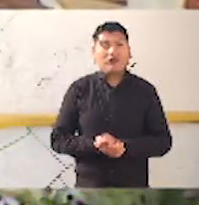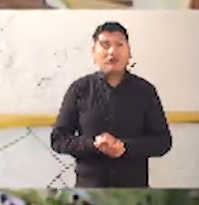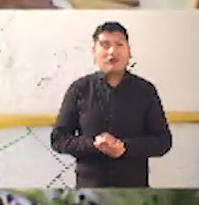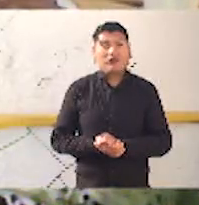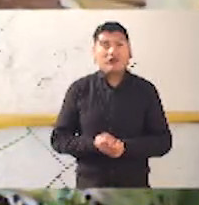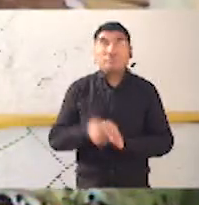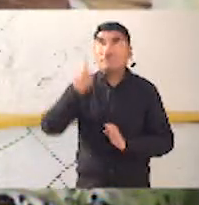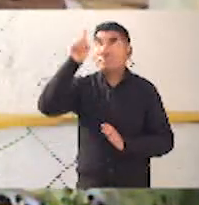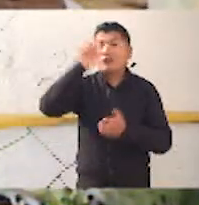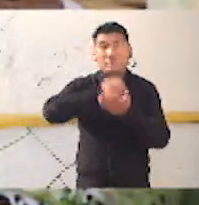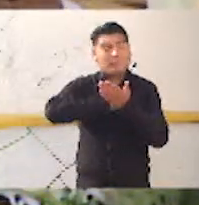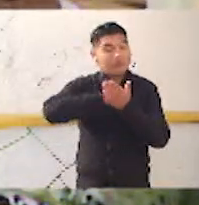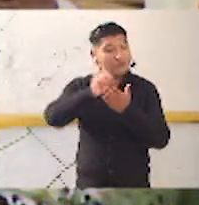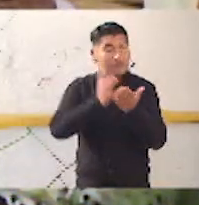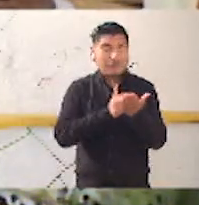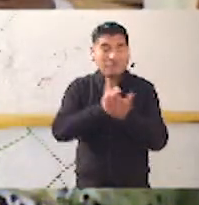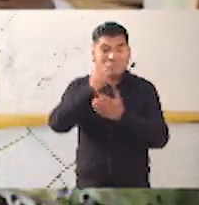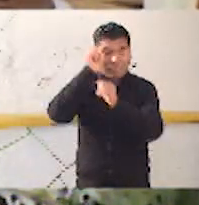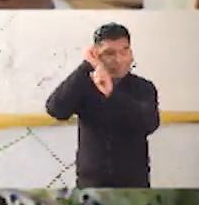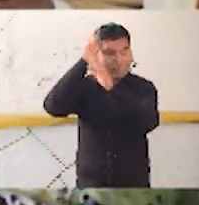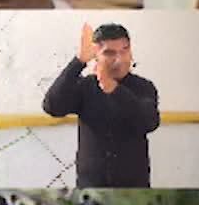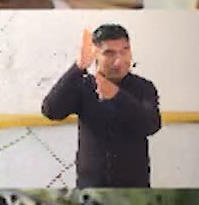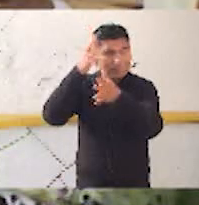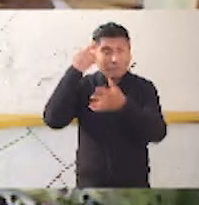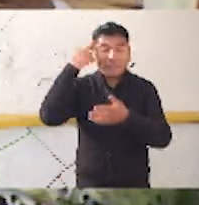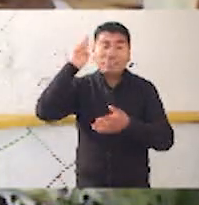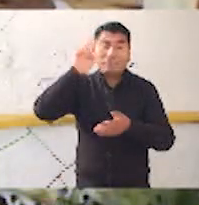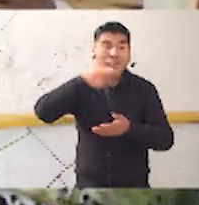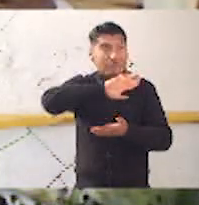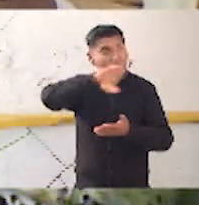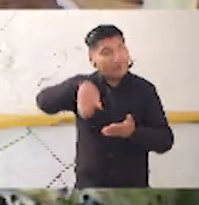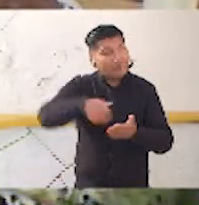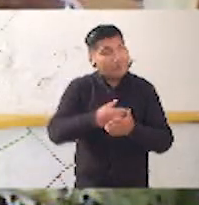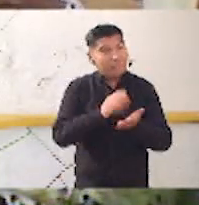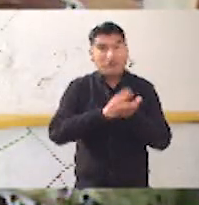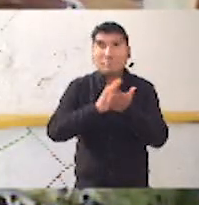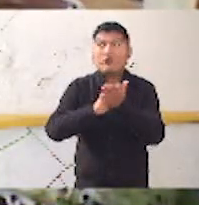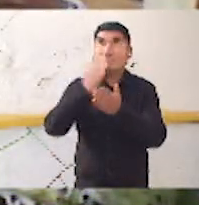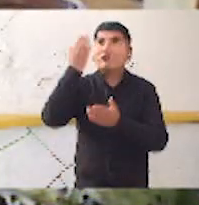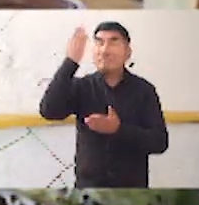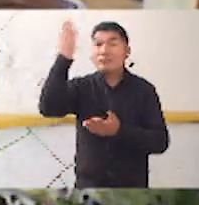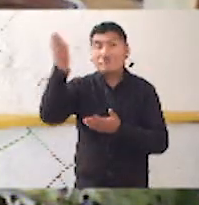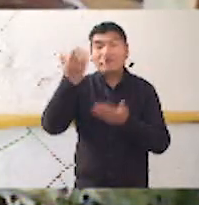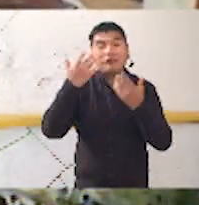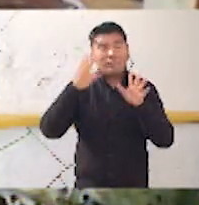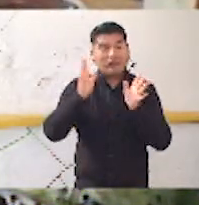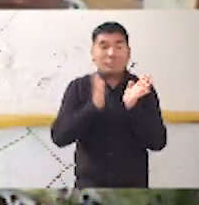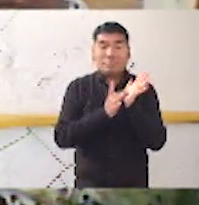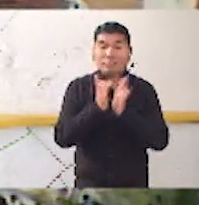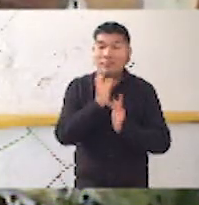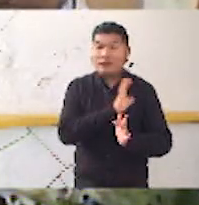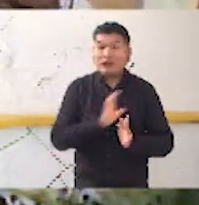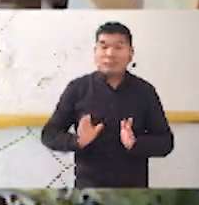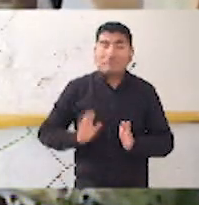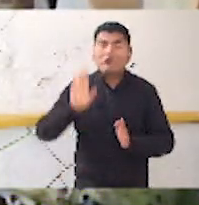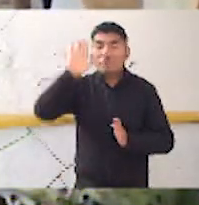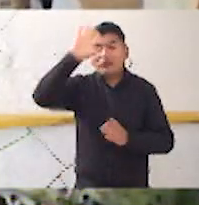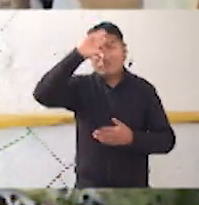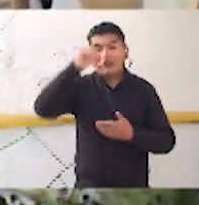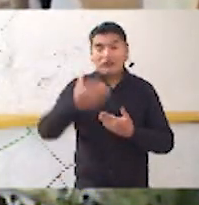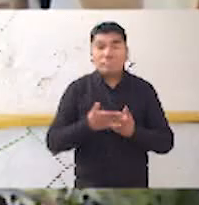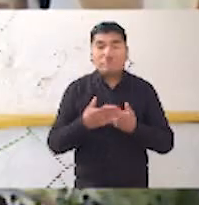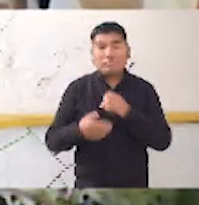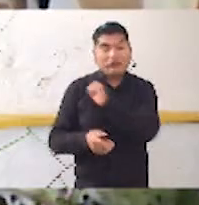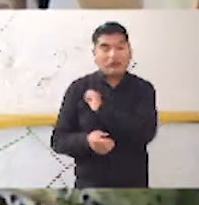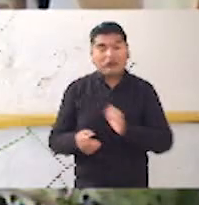Santo eres en verdad, oh Padre. Con razón te alaban todas tus criaturas, ya que por Jesucristo, tu Hijo y Señor